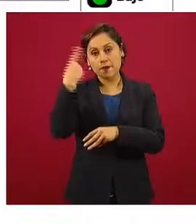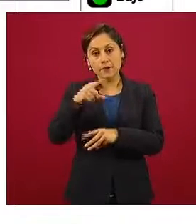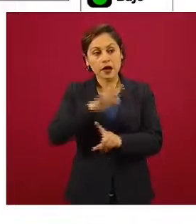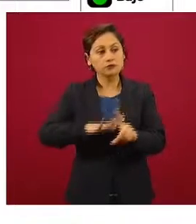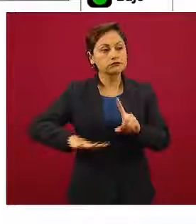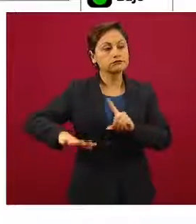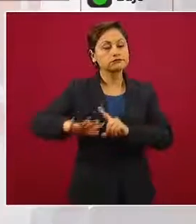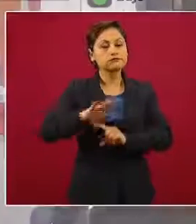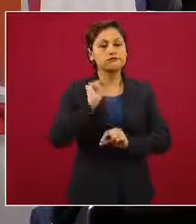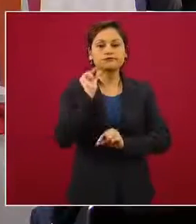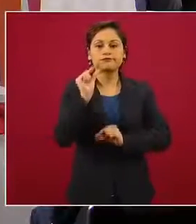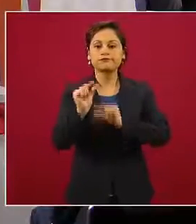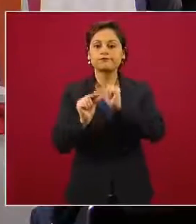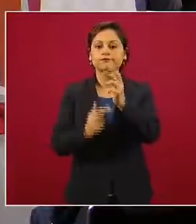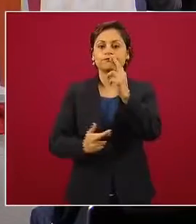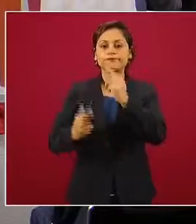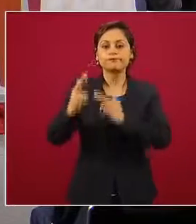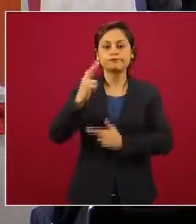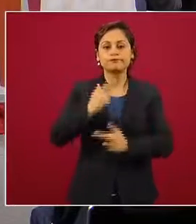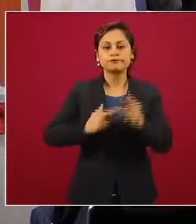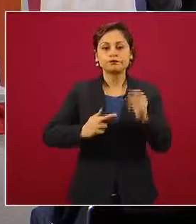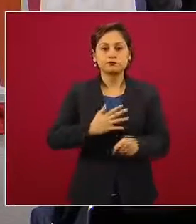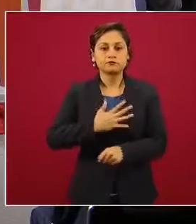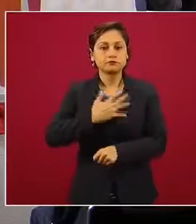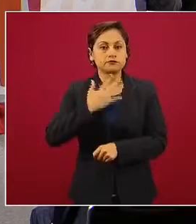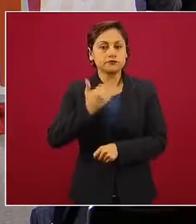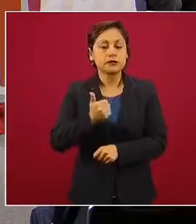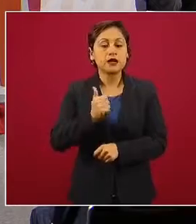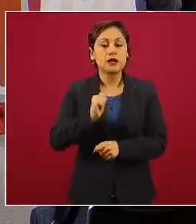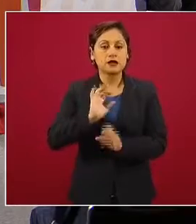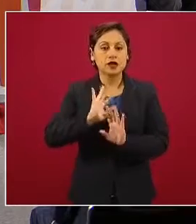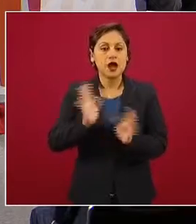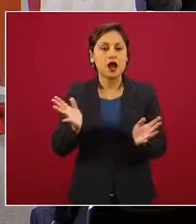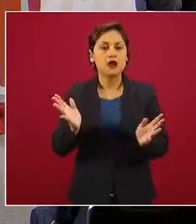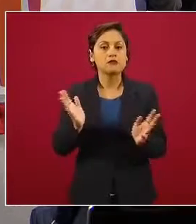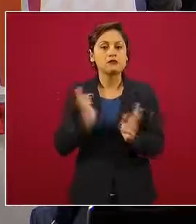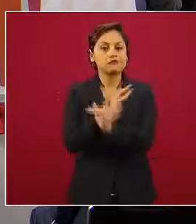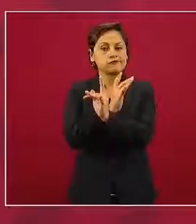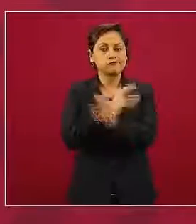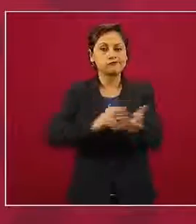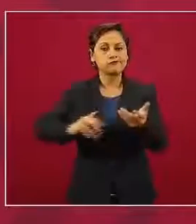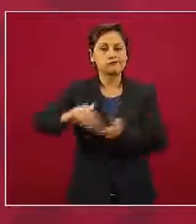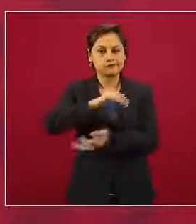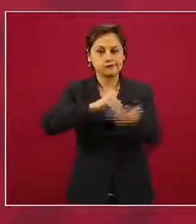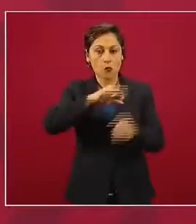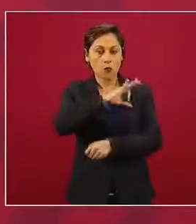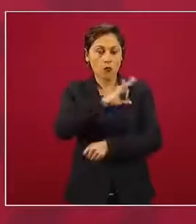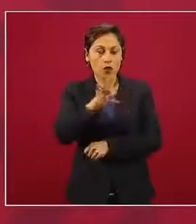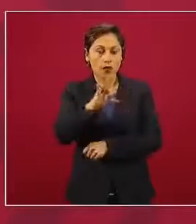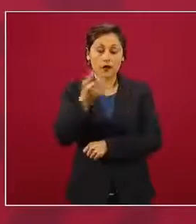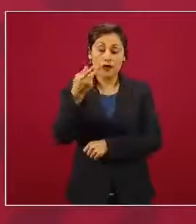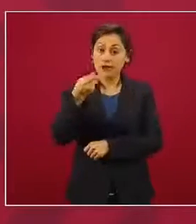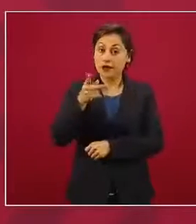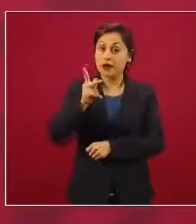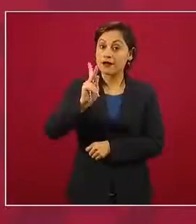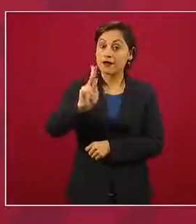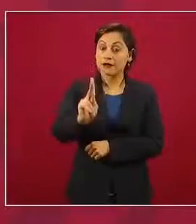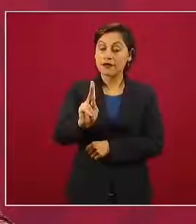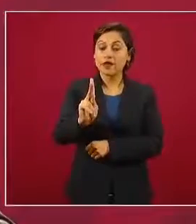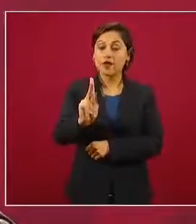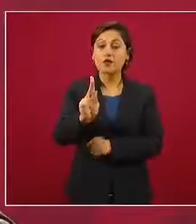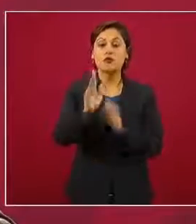que las personas puedan incorporarse a la vida pública. Pero tiene que ser muy claro que este es un